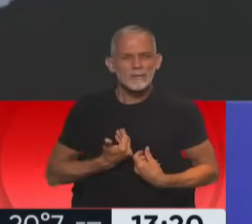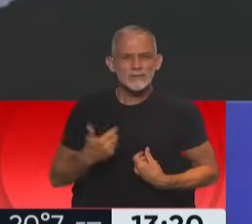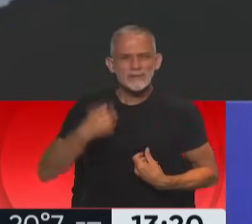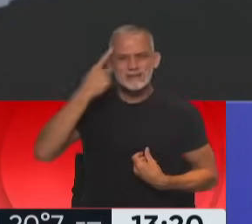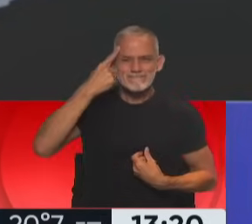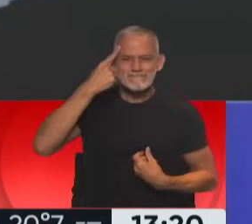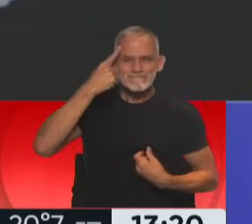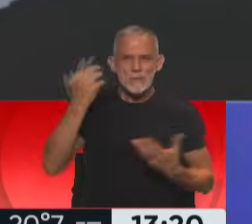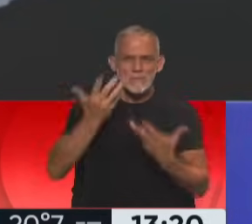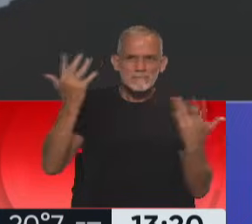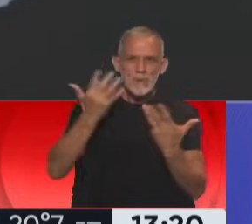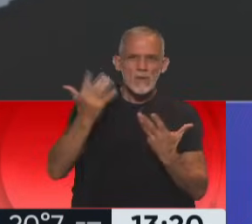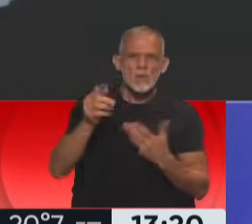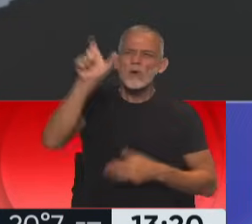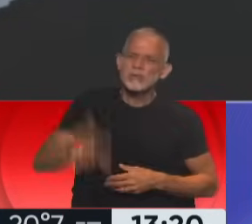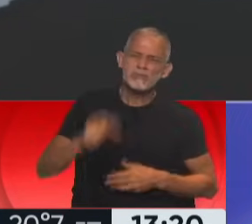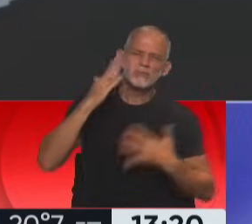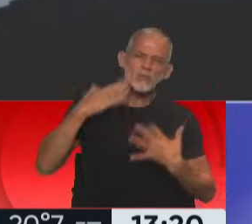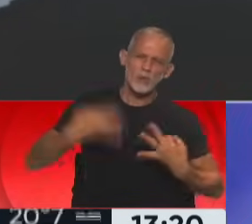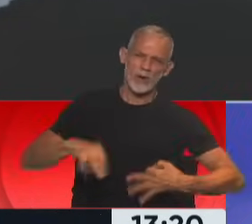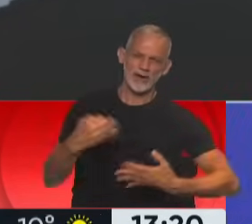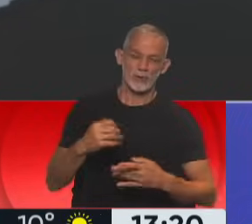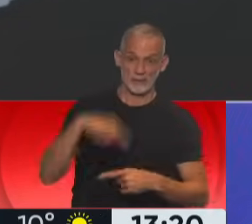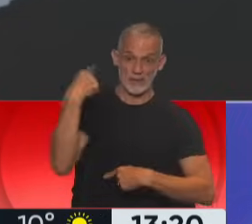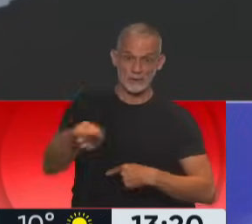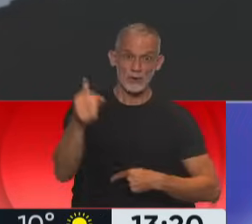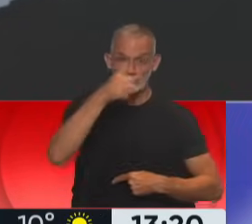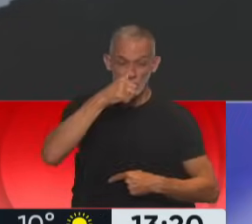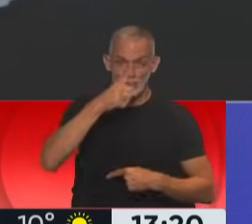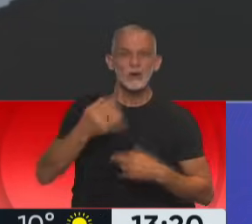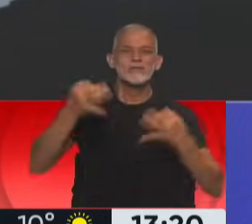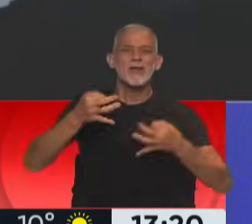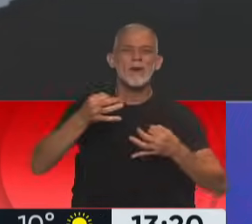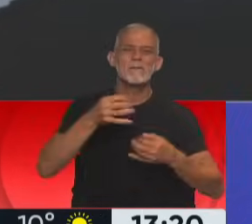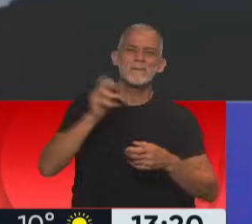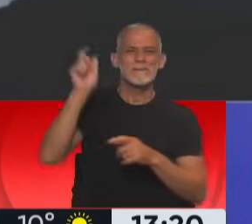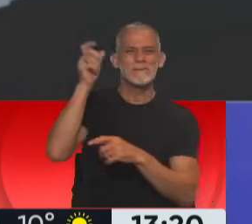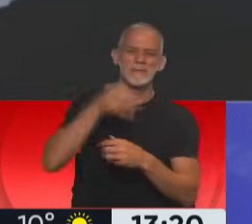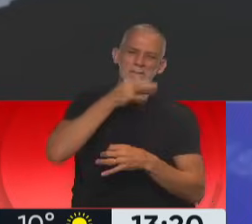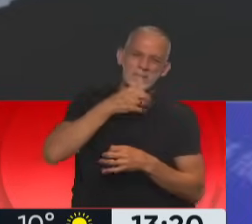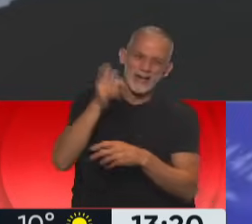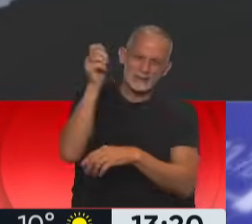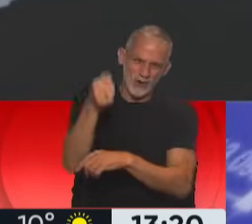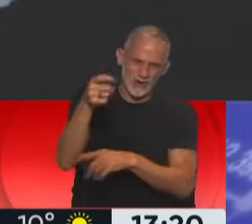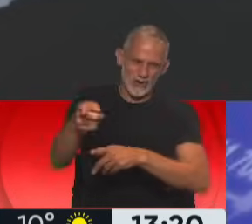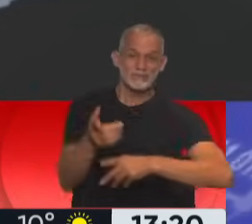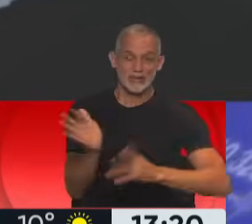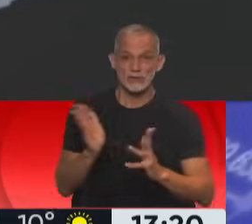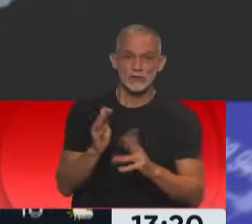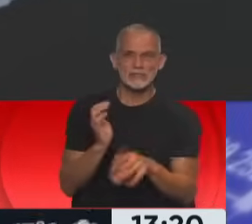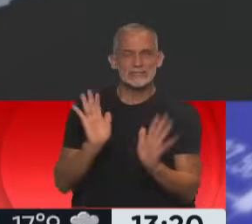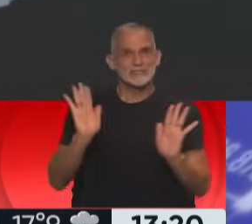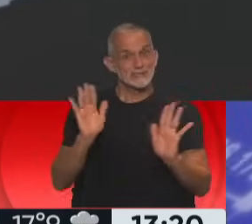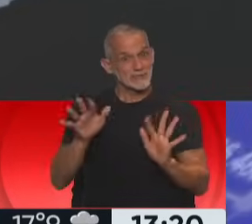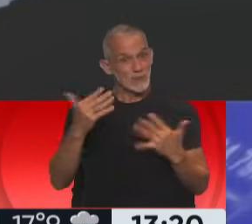que nos mande un buen pastor. Justo la homilía del próximo domingo es del buen pastor. Y bueno... Él dice que son señales que se